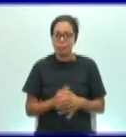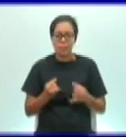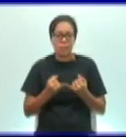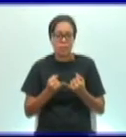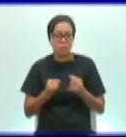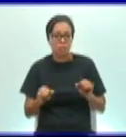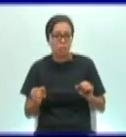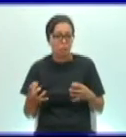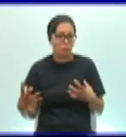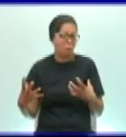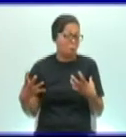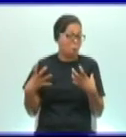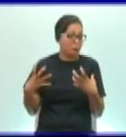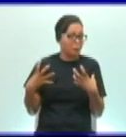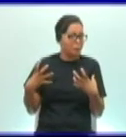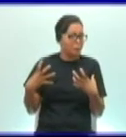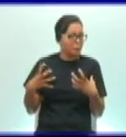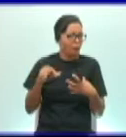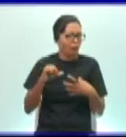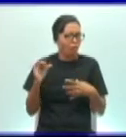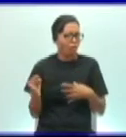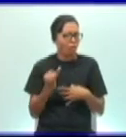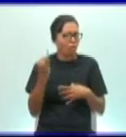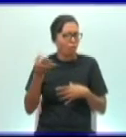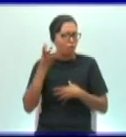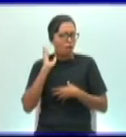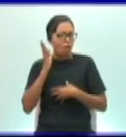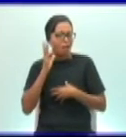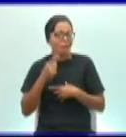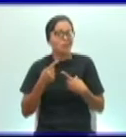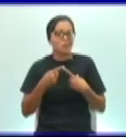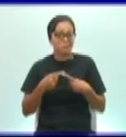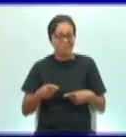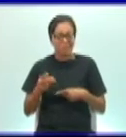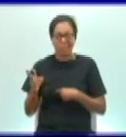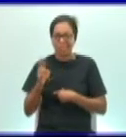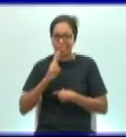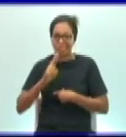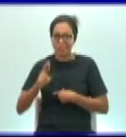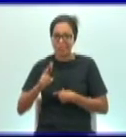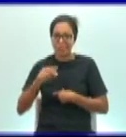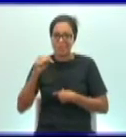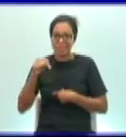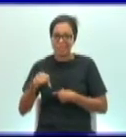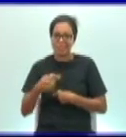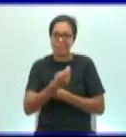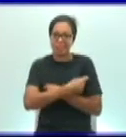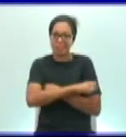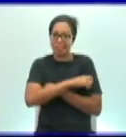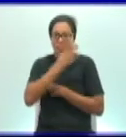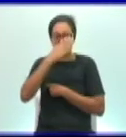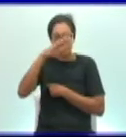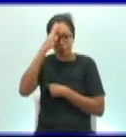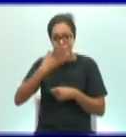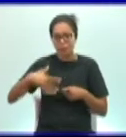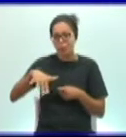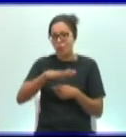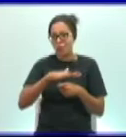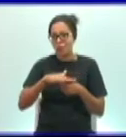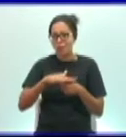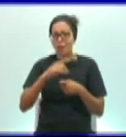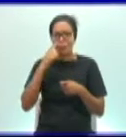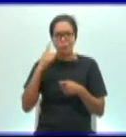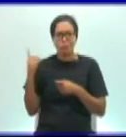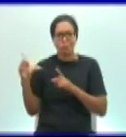7ª conferencia, por lo tanto, esta es la respuesta del pueblo cubano. Bueno, terminaríamos allí con una imagen de ese hecho